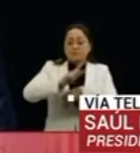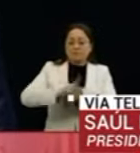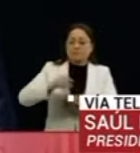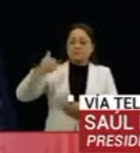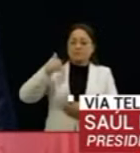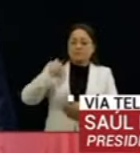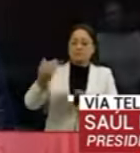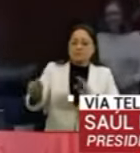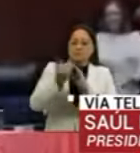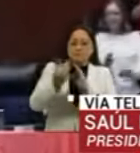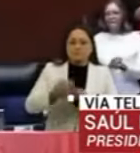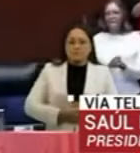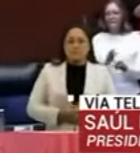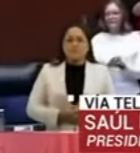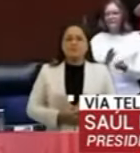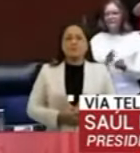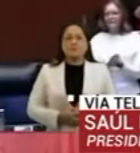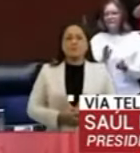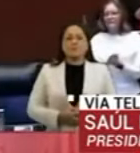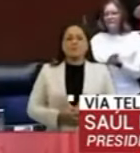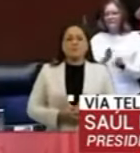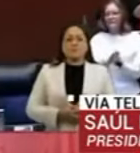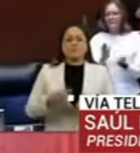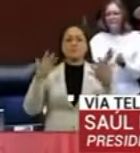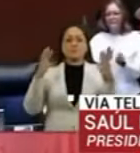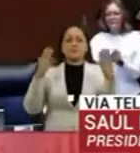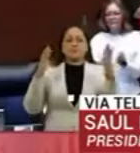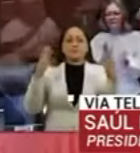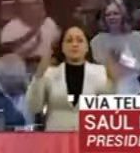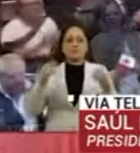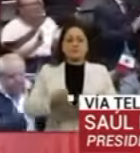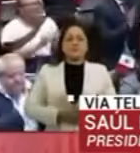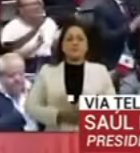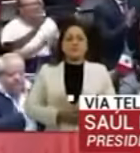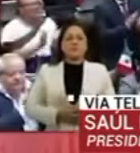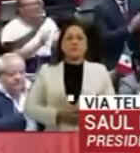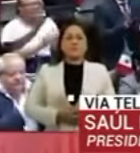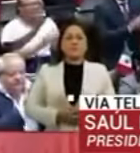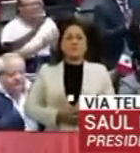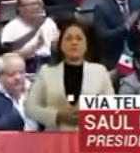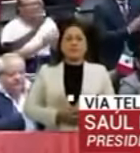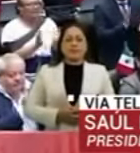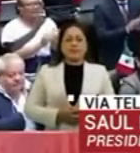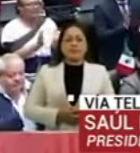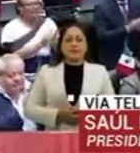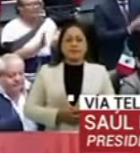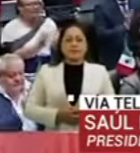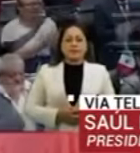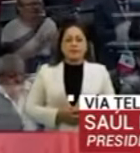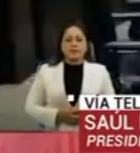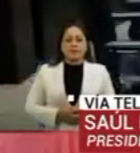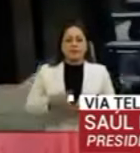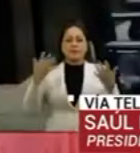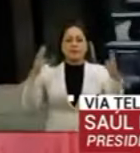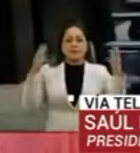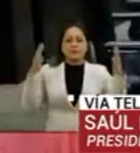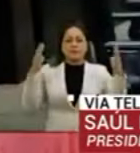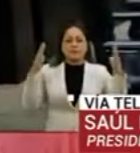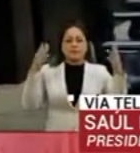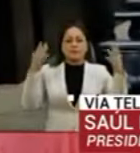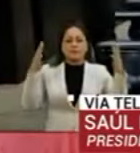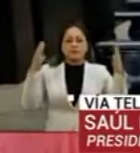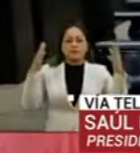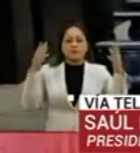reforma constitucional Pero estoy seguro y confiado así nos lo ha indicado nuestro coordinador Augusto para